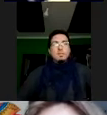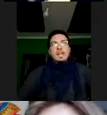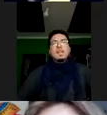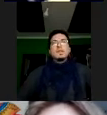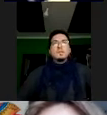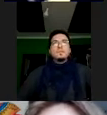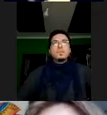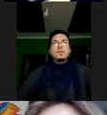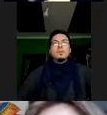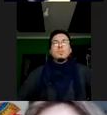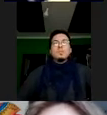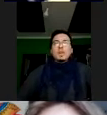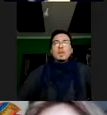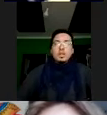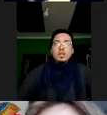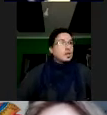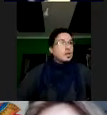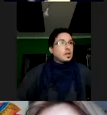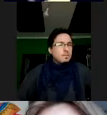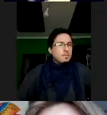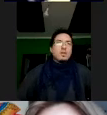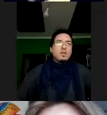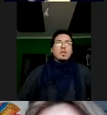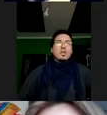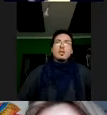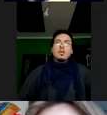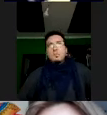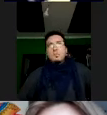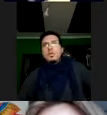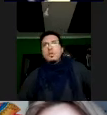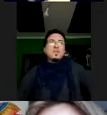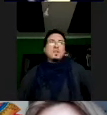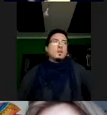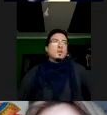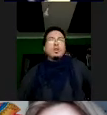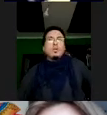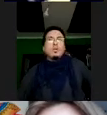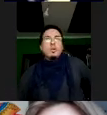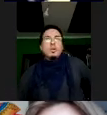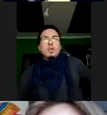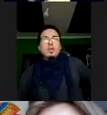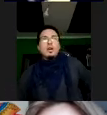las paredes. Muchos me respondieron que sí, y me dijeron, sí, profe, yo creo que sí, porque todos los planos tienen todas las